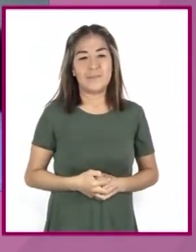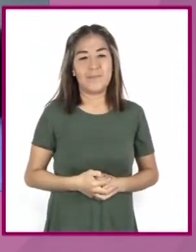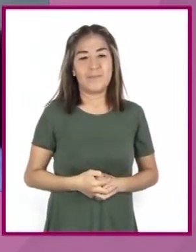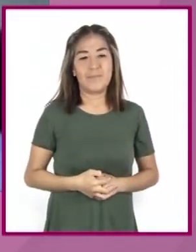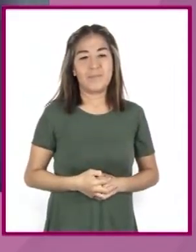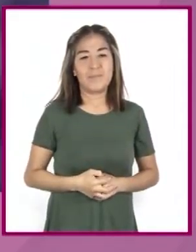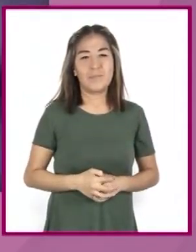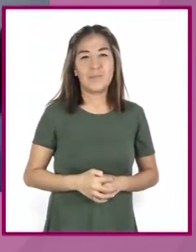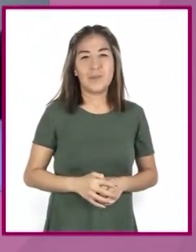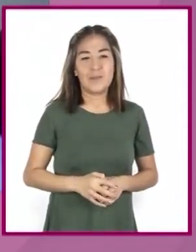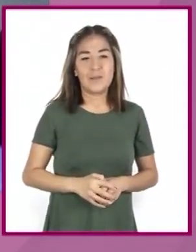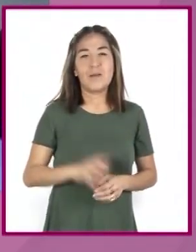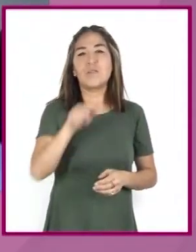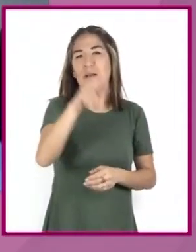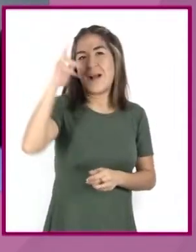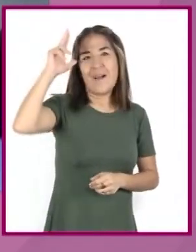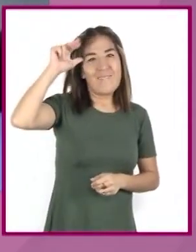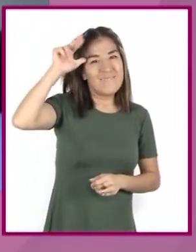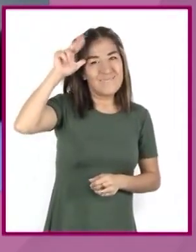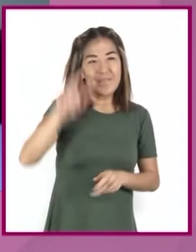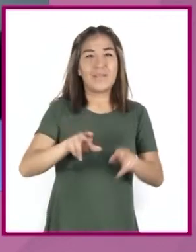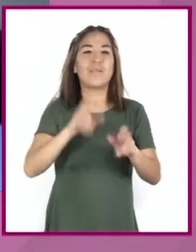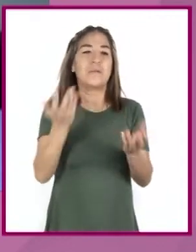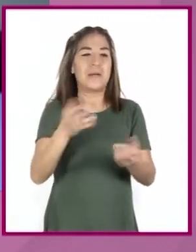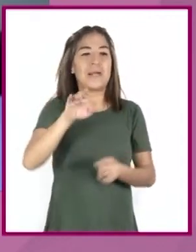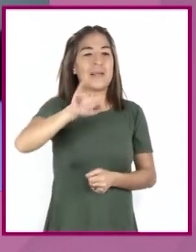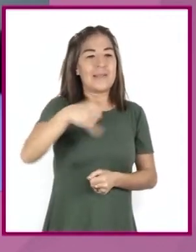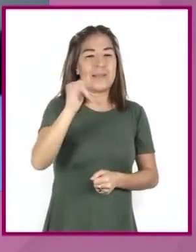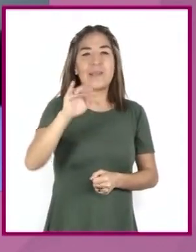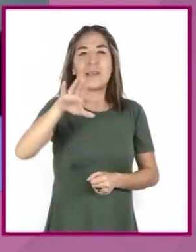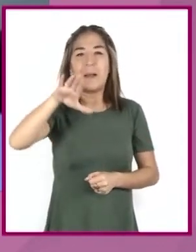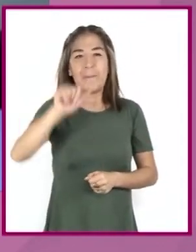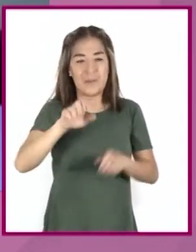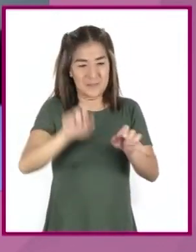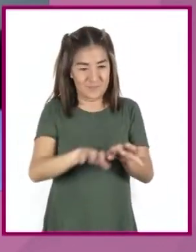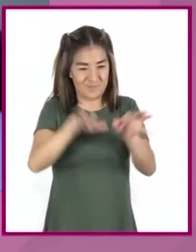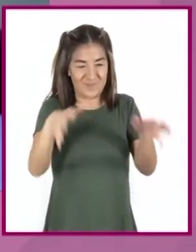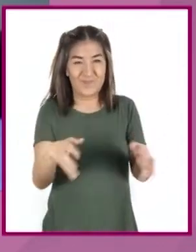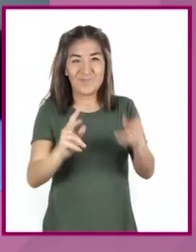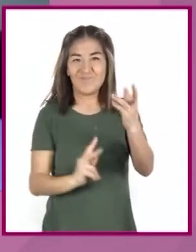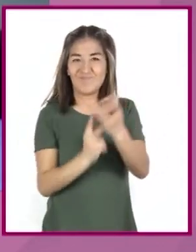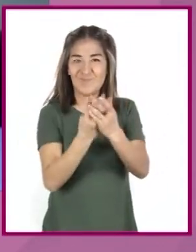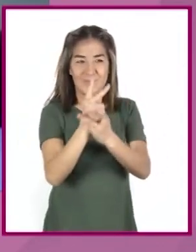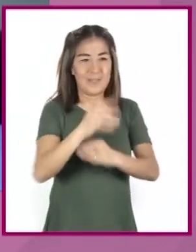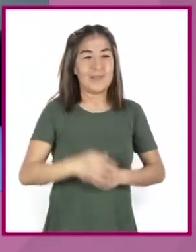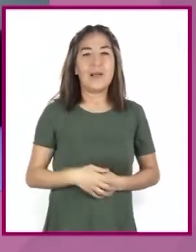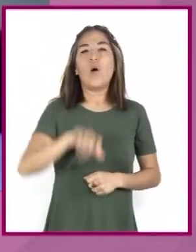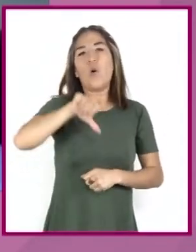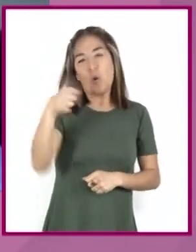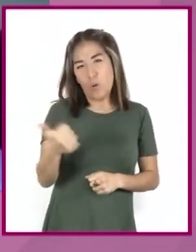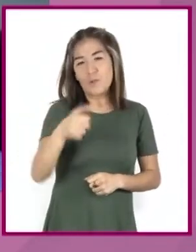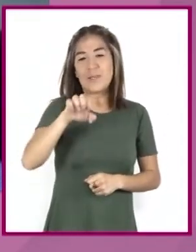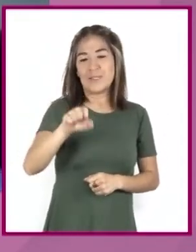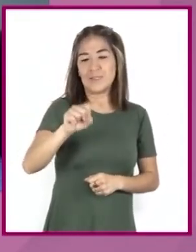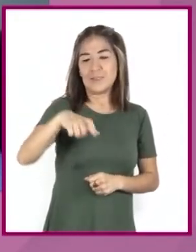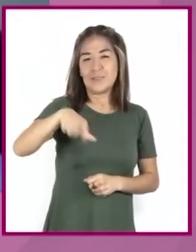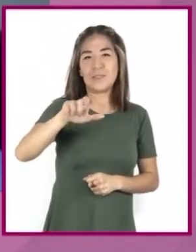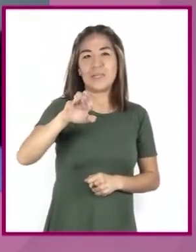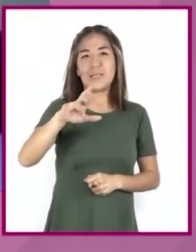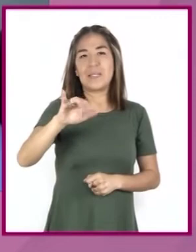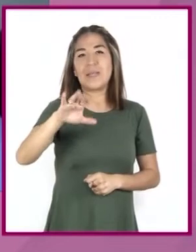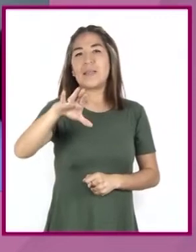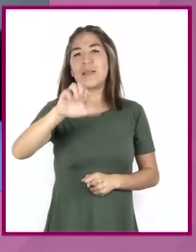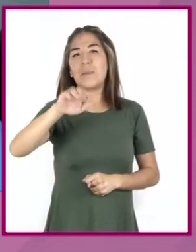raíces como la zanahoria o la jícama. El otro tejido es esclerénquima o célula de